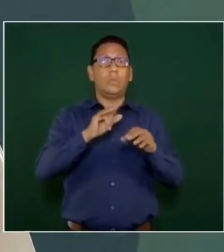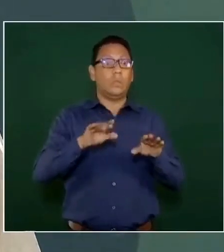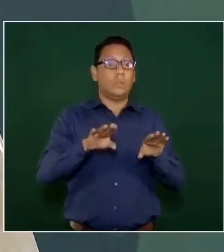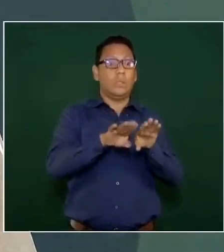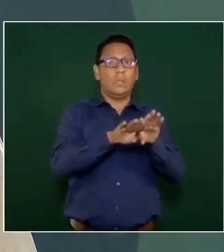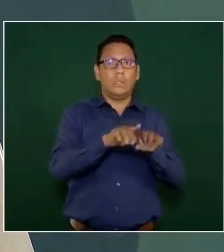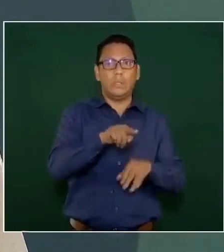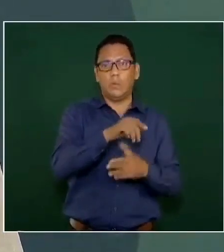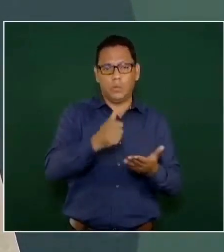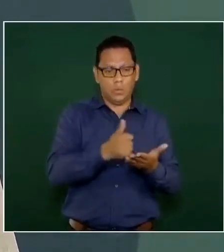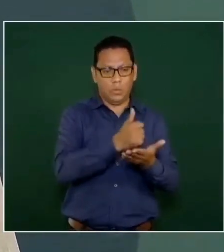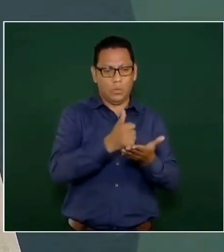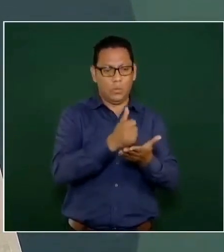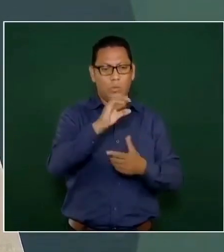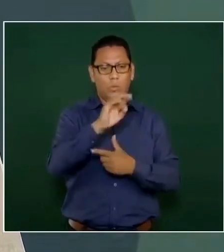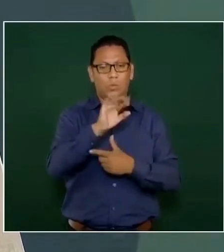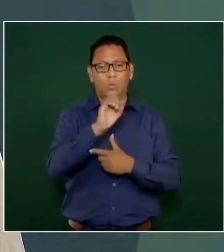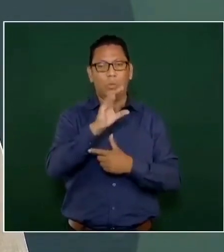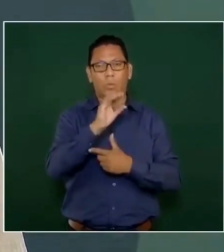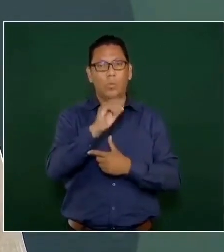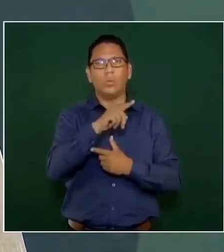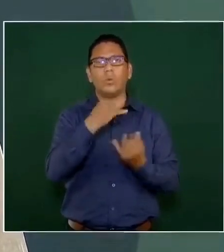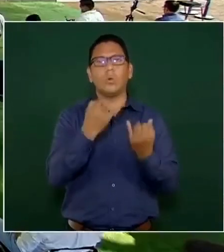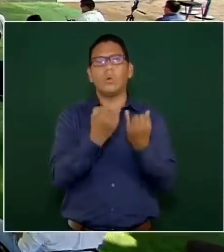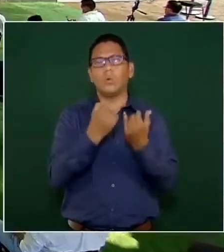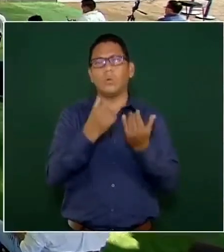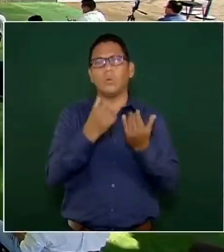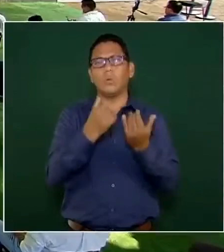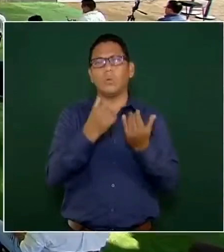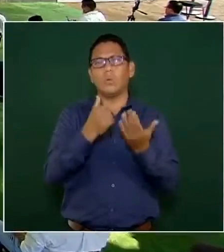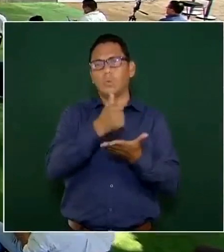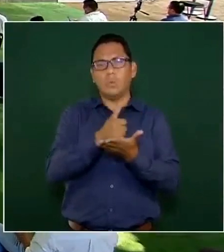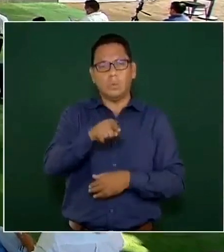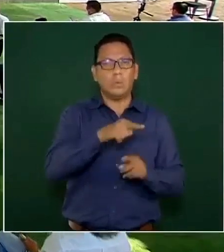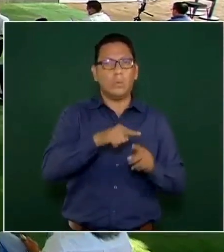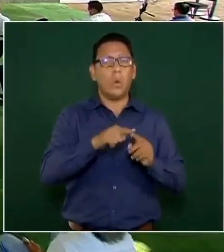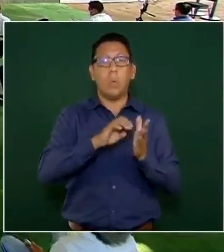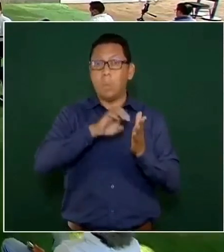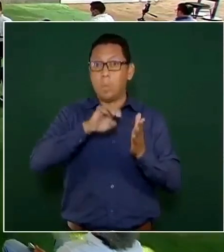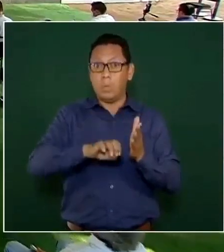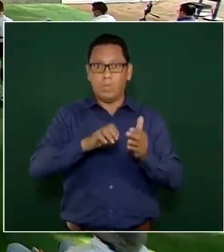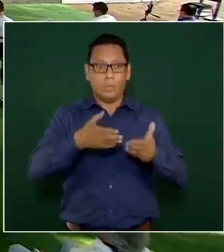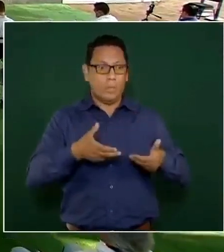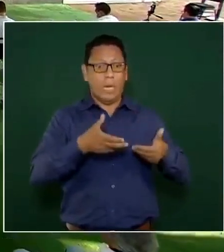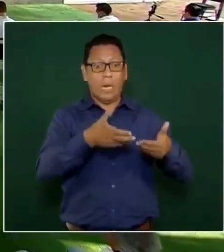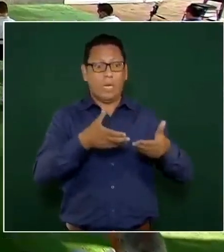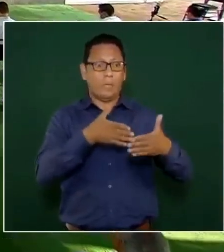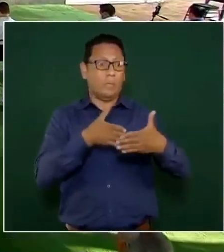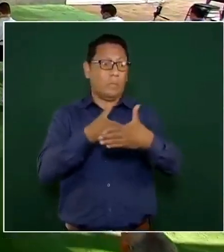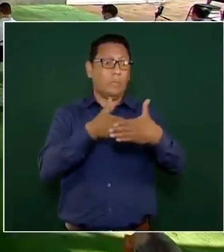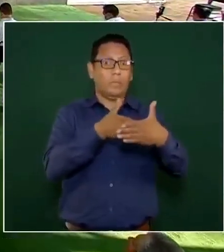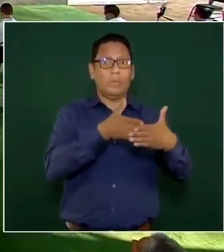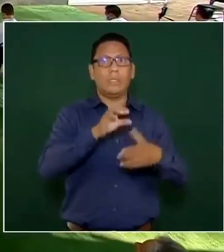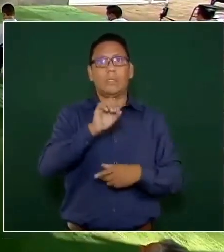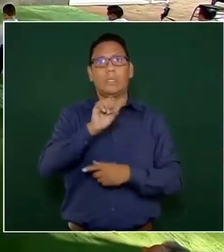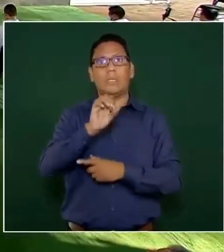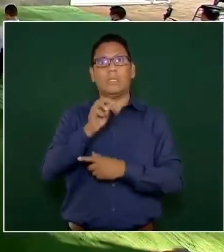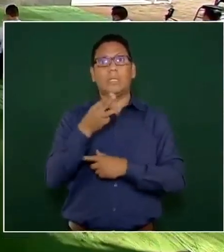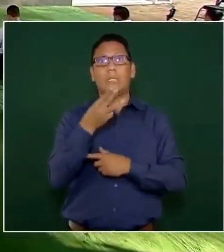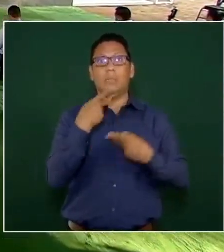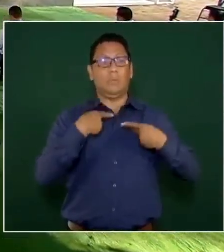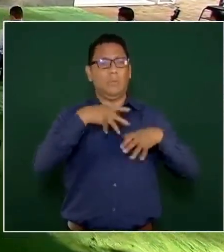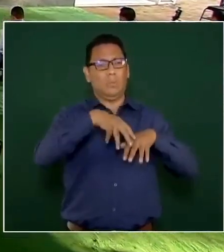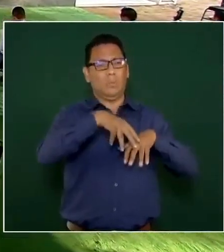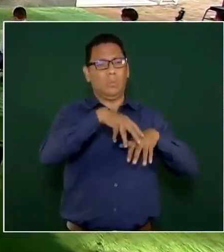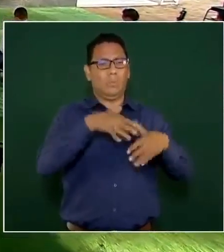de Cusco y en otras ciudades turísticas, por bloqueos carreteros. Más de 63 carreteras fueron bloqueadas